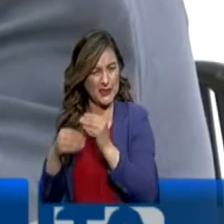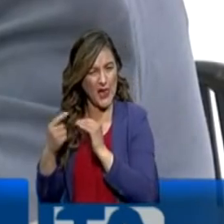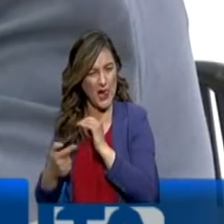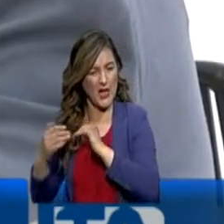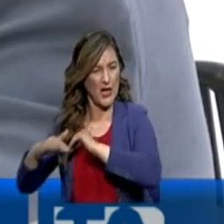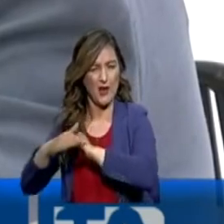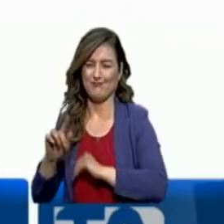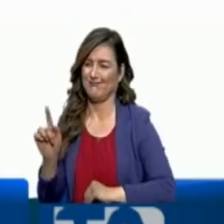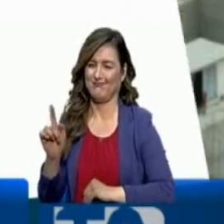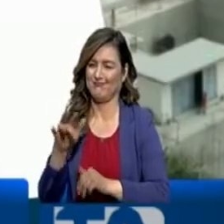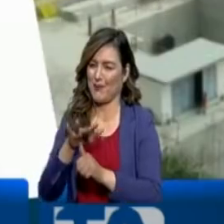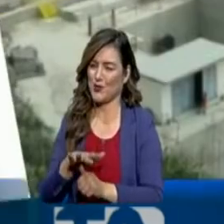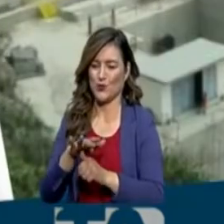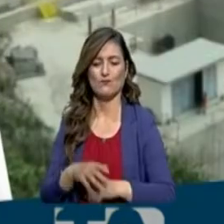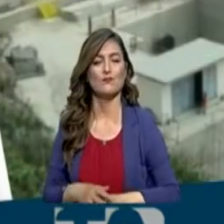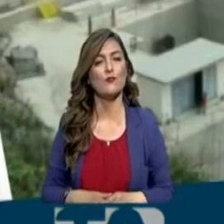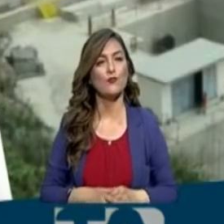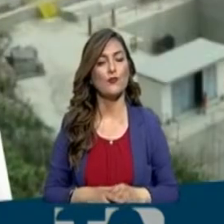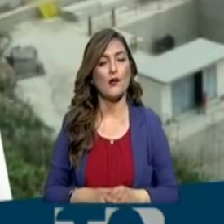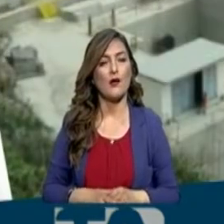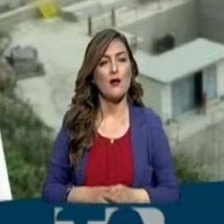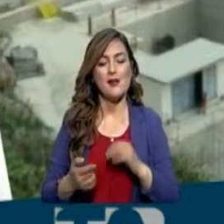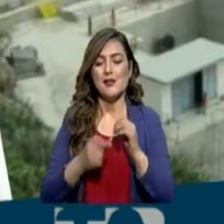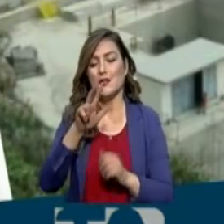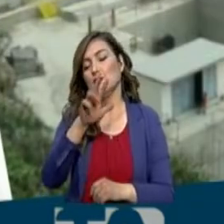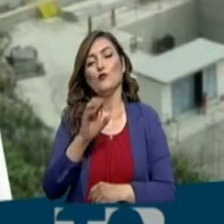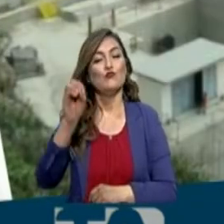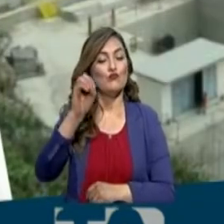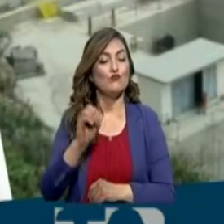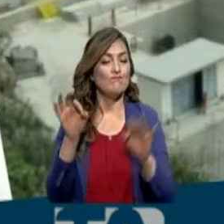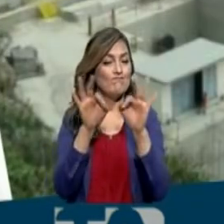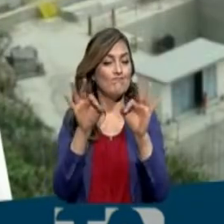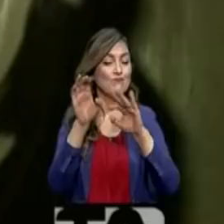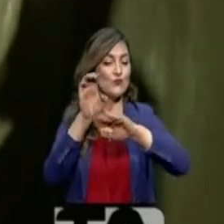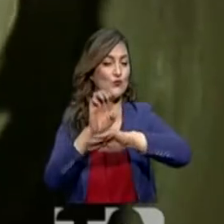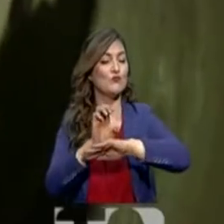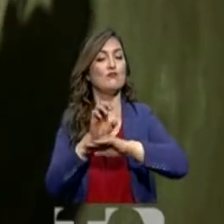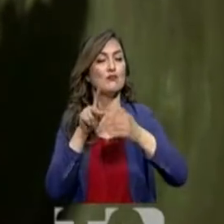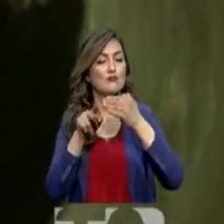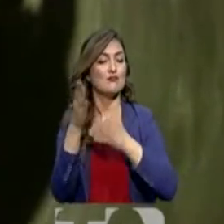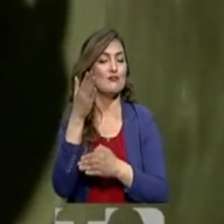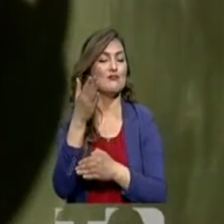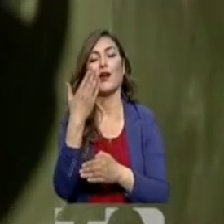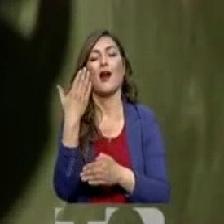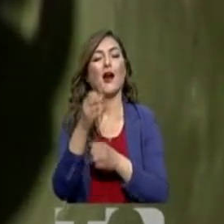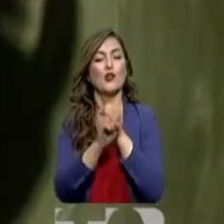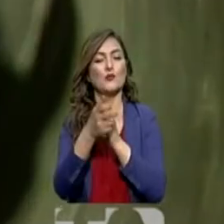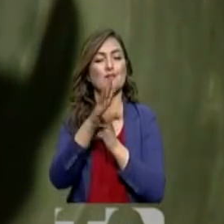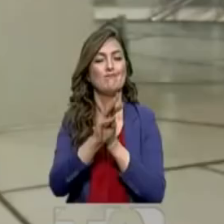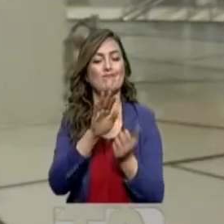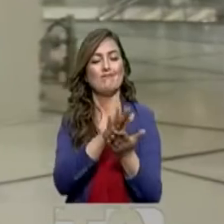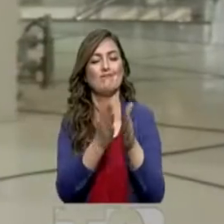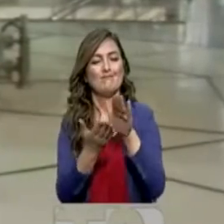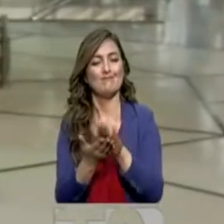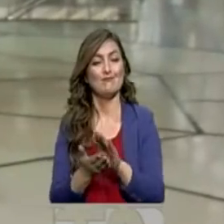envases de presión. A pesar de que la central, que genera un 30% de la energía del país, fue inaugurada en noviembre de 2016, no